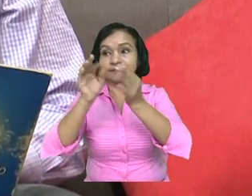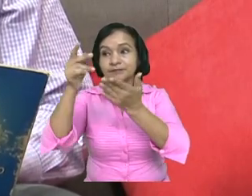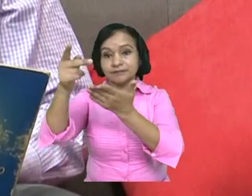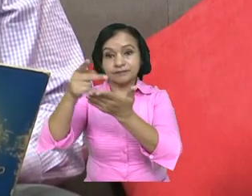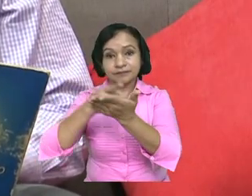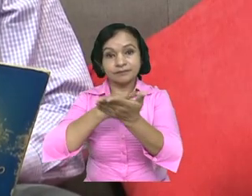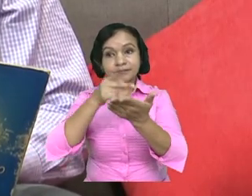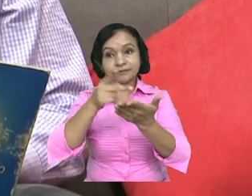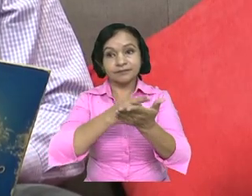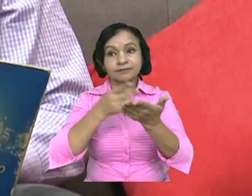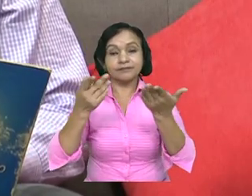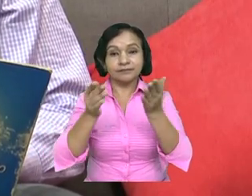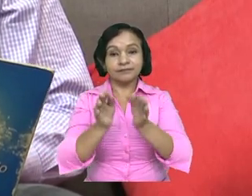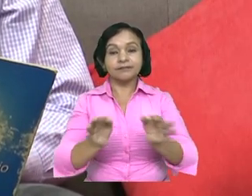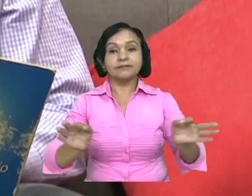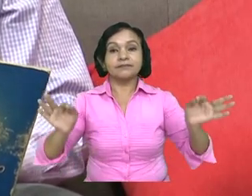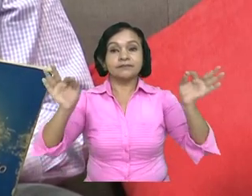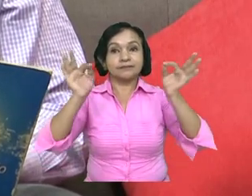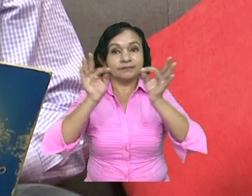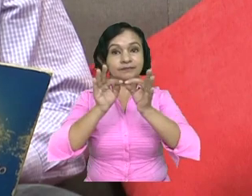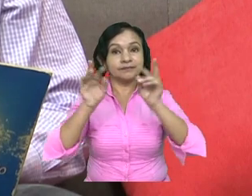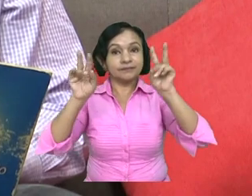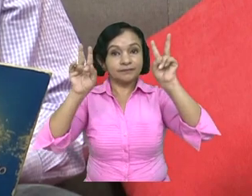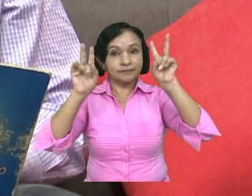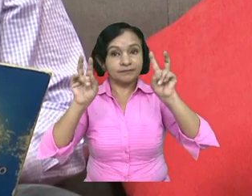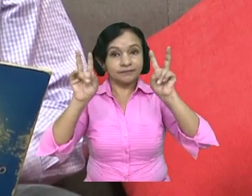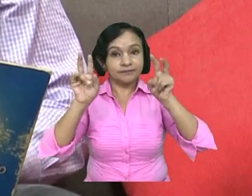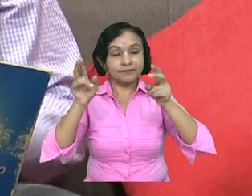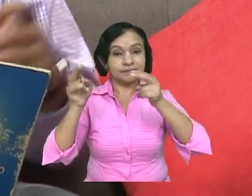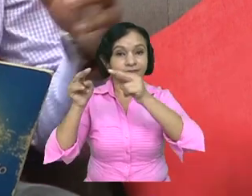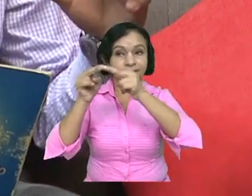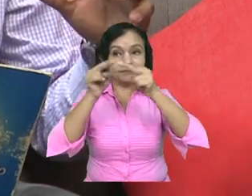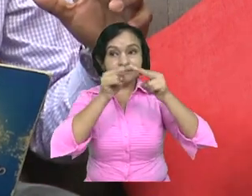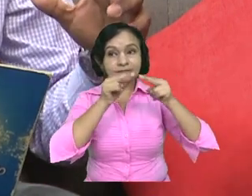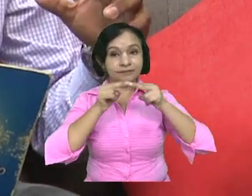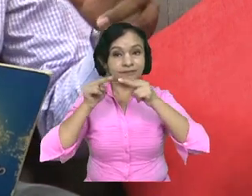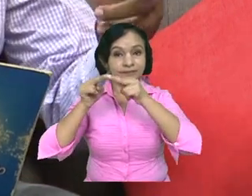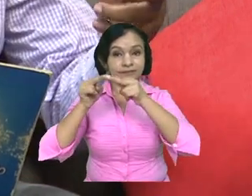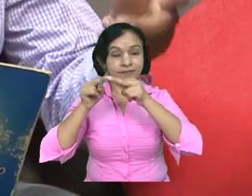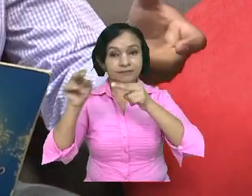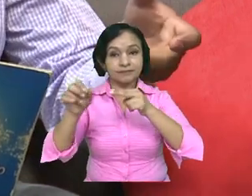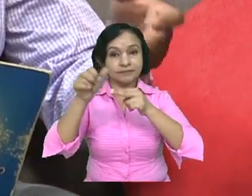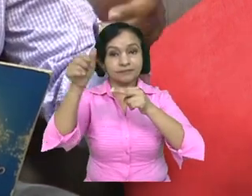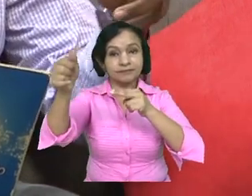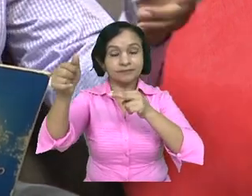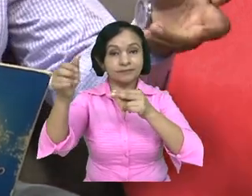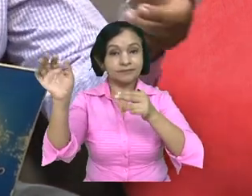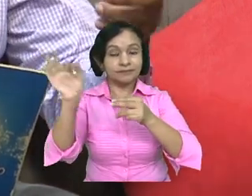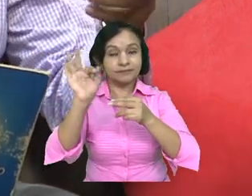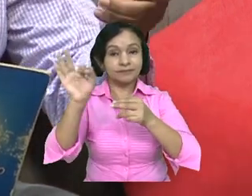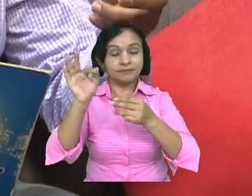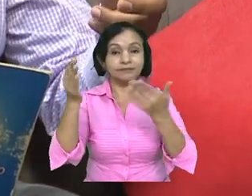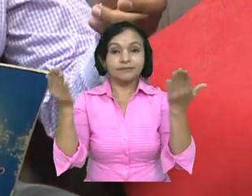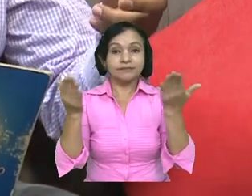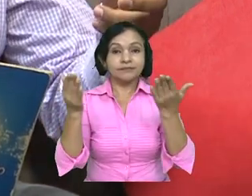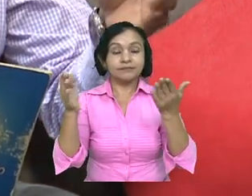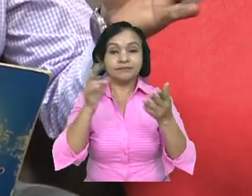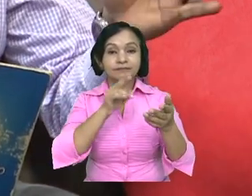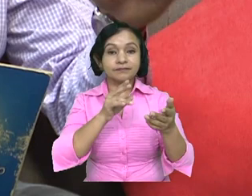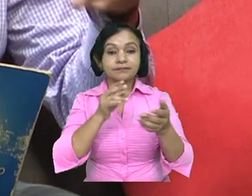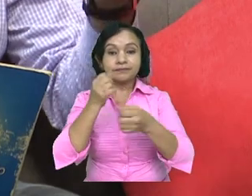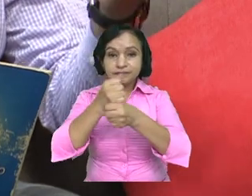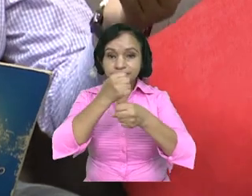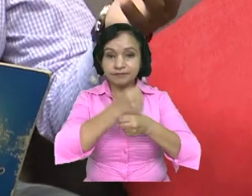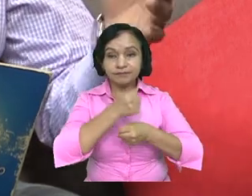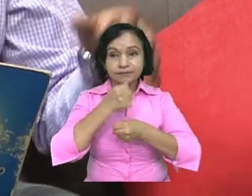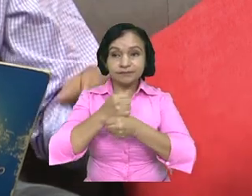en la costa Caribe, importante, ¿no? Este aspecto que vincula ahí, creo, ya otro factor, otro valor al trabajo